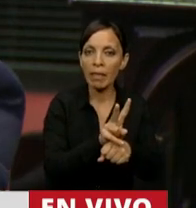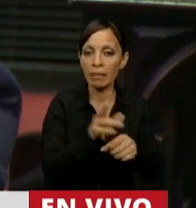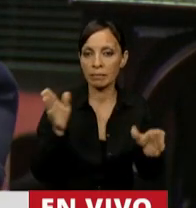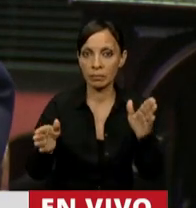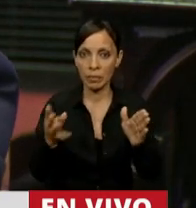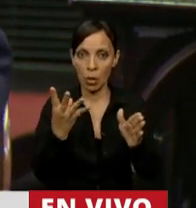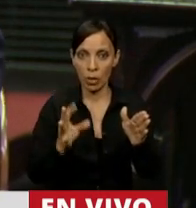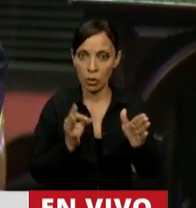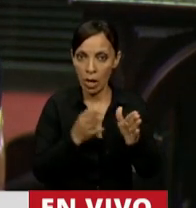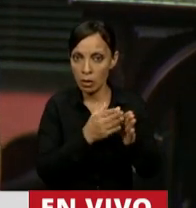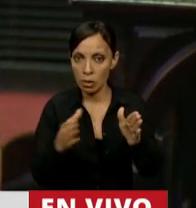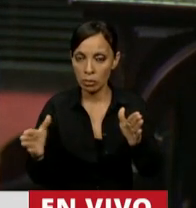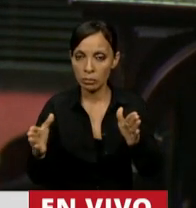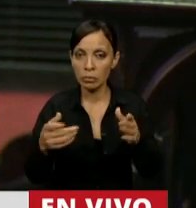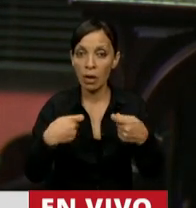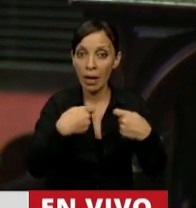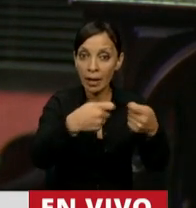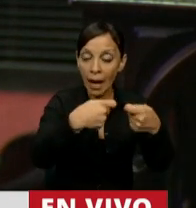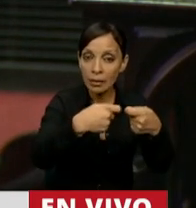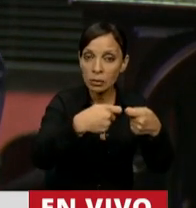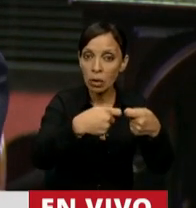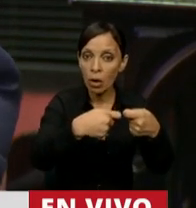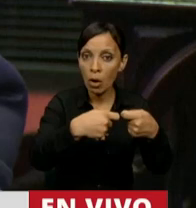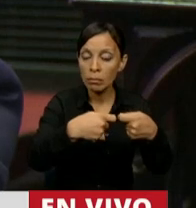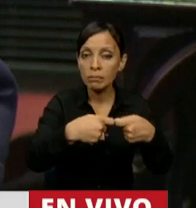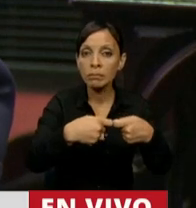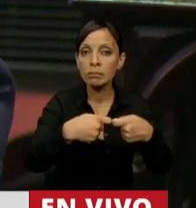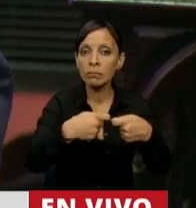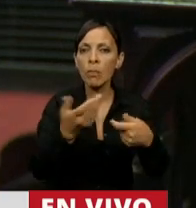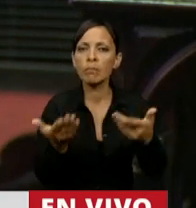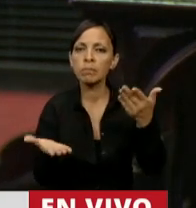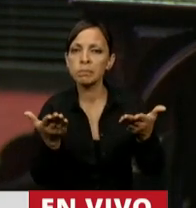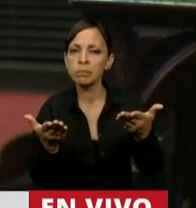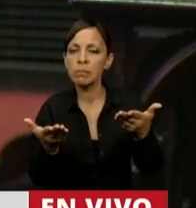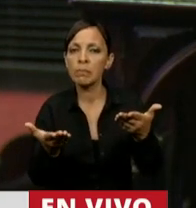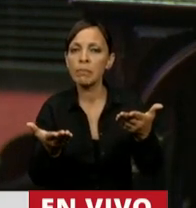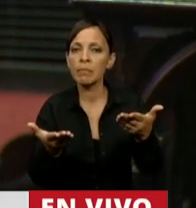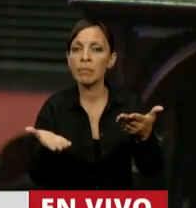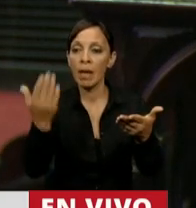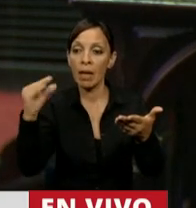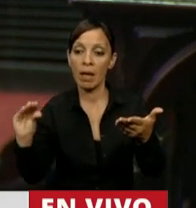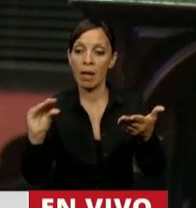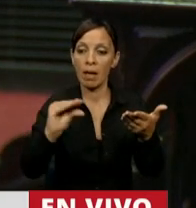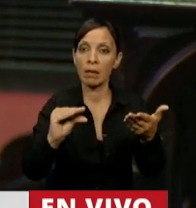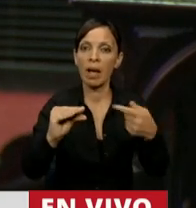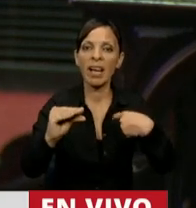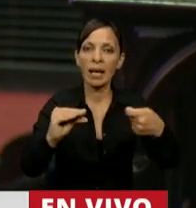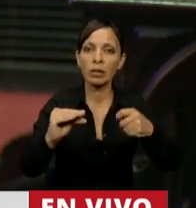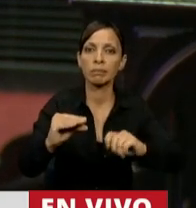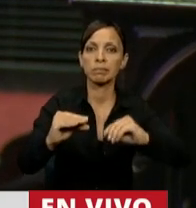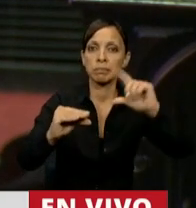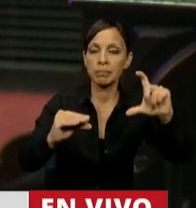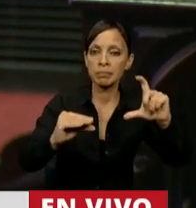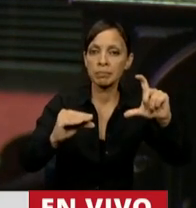durante estos 4 años superó al proporcional que recibíamos por coparticipación y